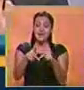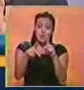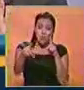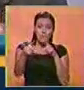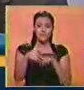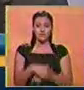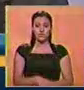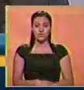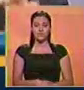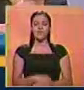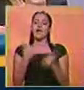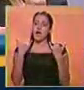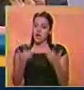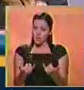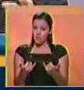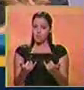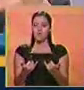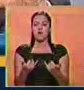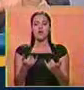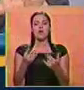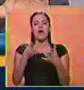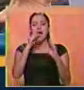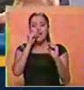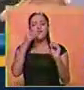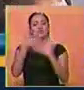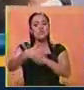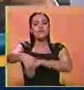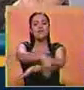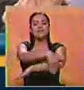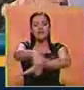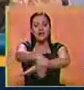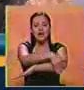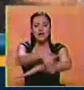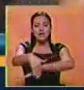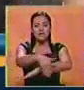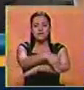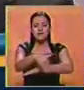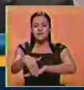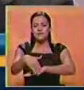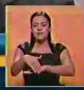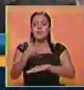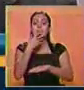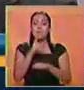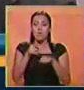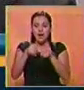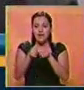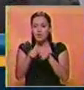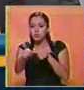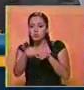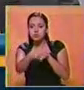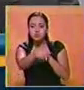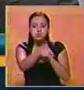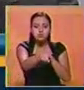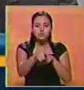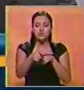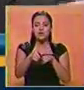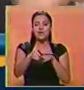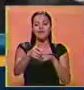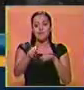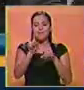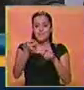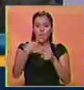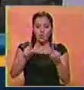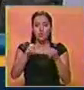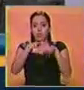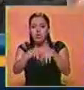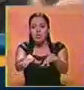Vamos ahora con la vialidad que llamamos ramales, subramales, locales, sublocales, que son